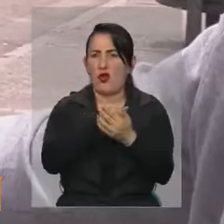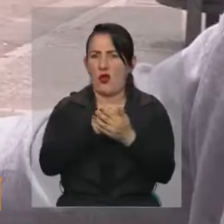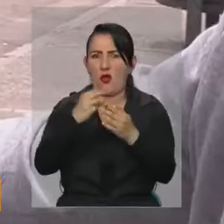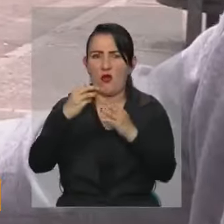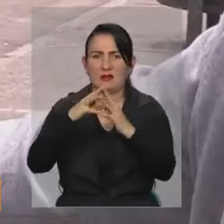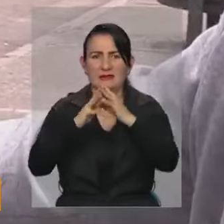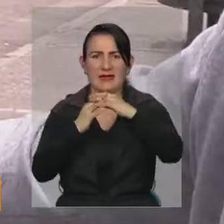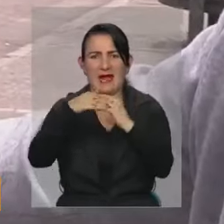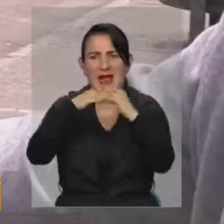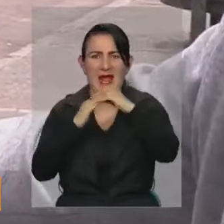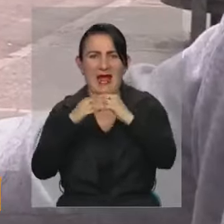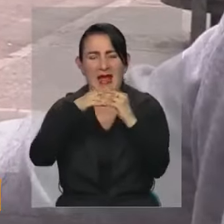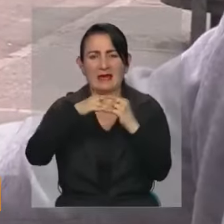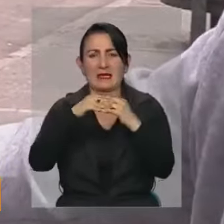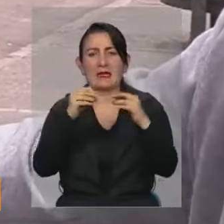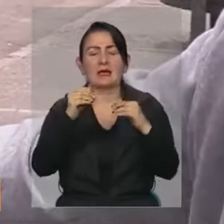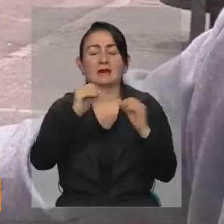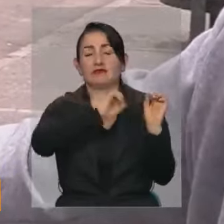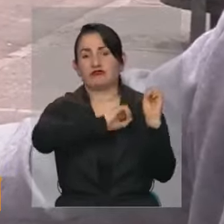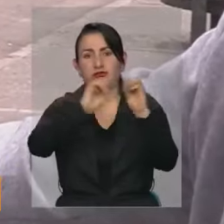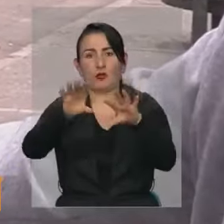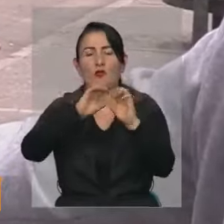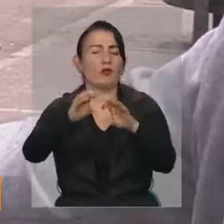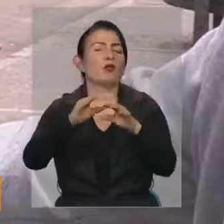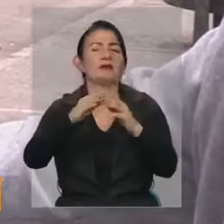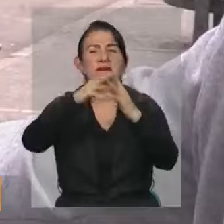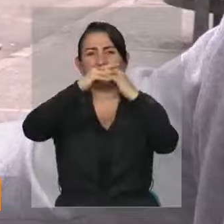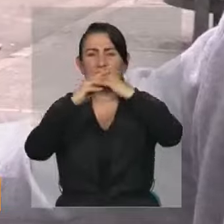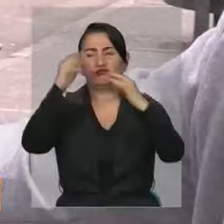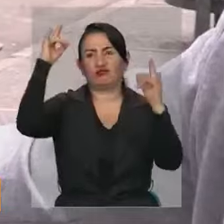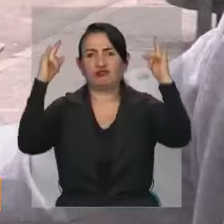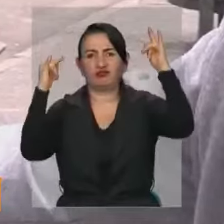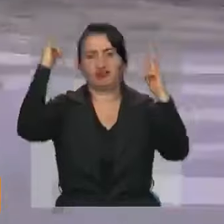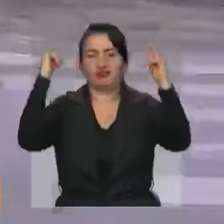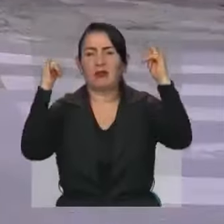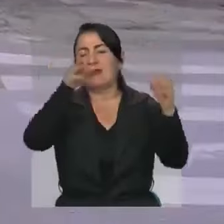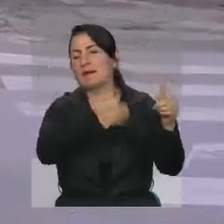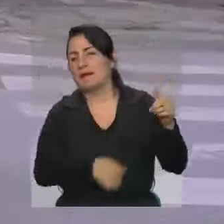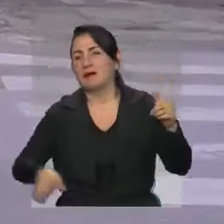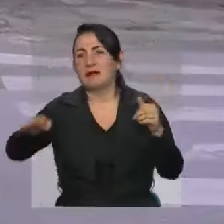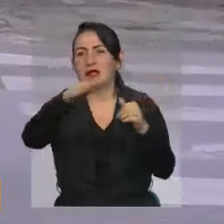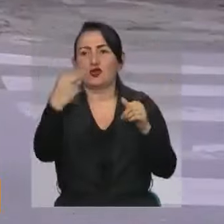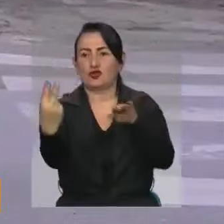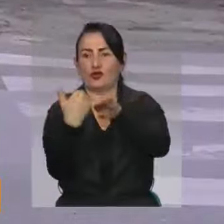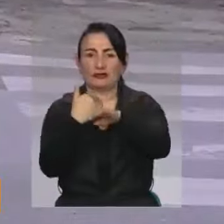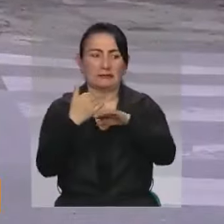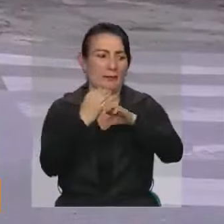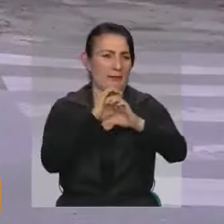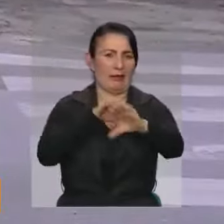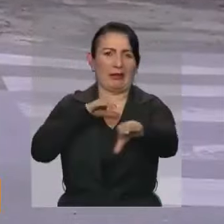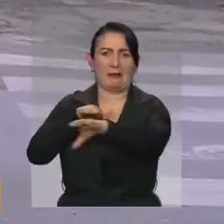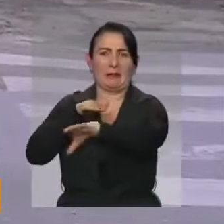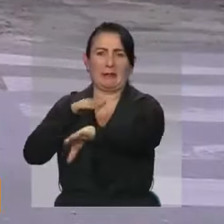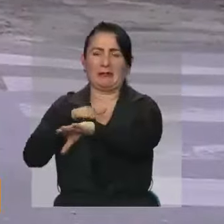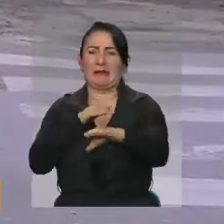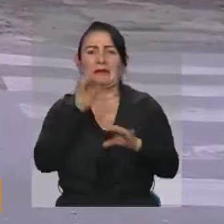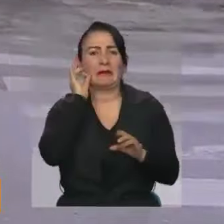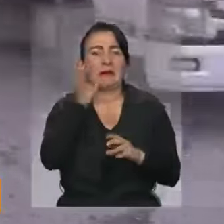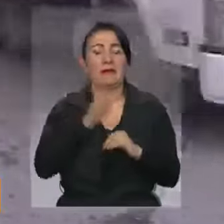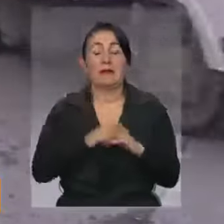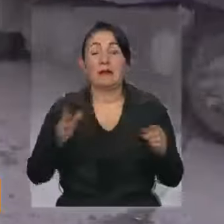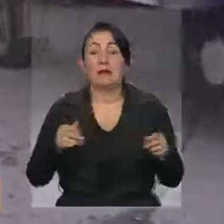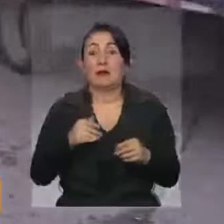con vehículos tipo tractocamión pesado que tienen que hacer un radio de giro que cubre 2 carriles. A su vez considera que a corto plazo